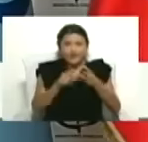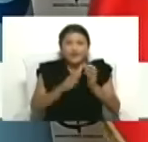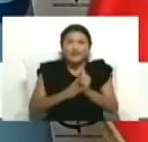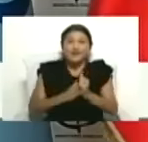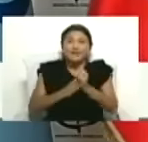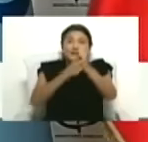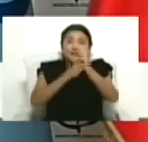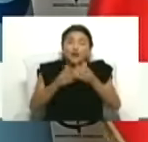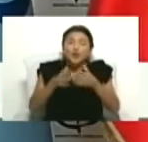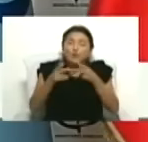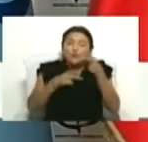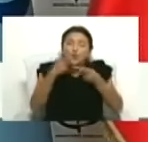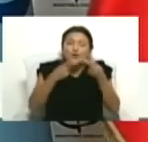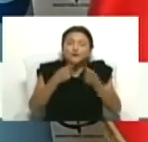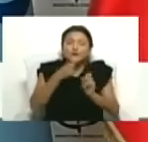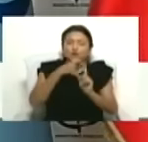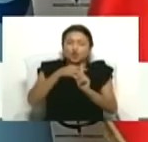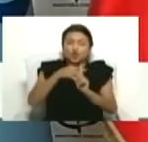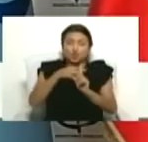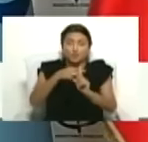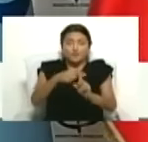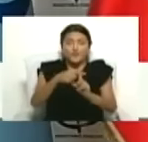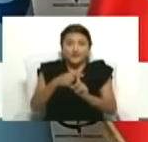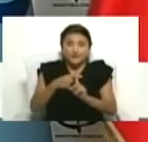Súmate. Nadie debe sorprenderse de ello.